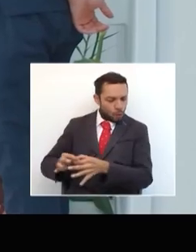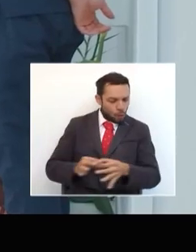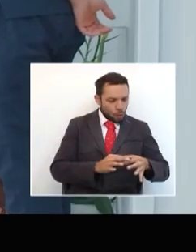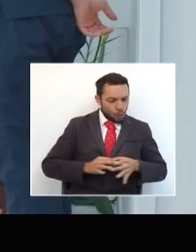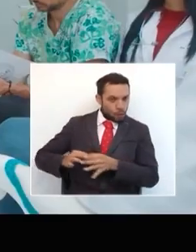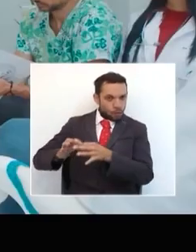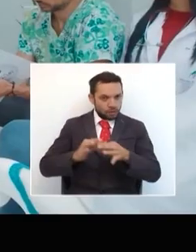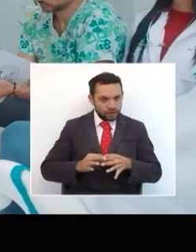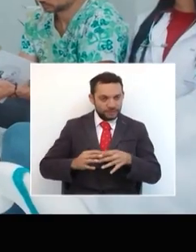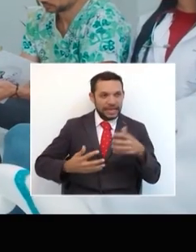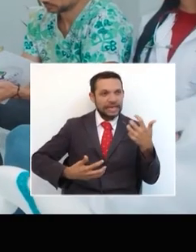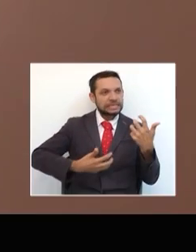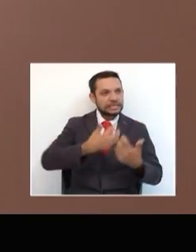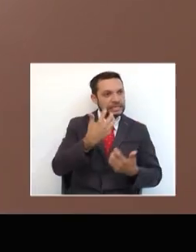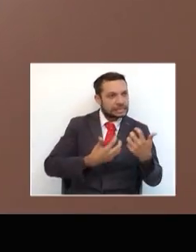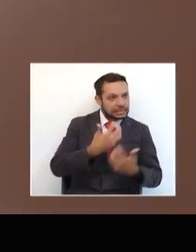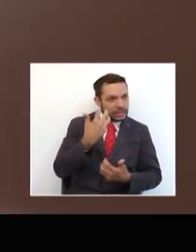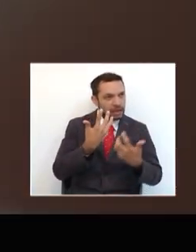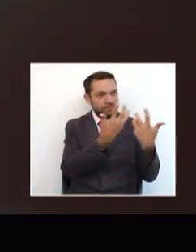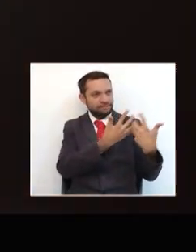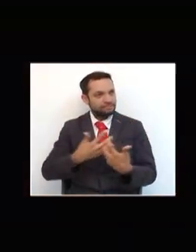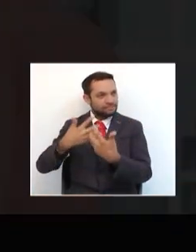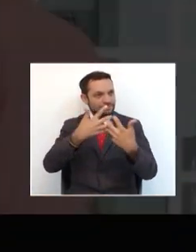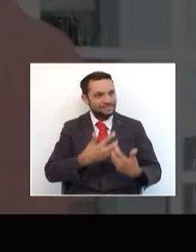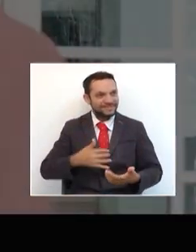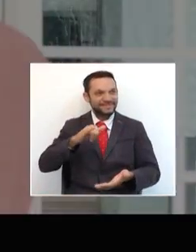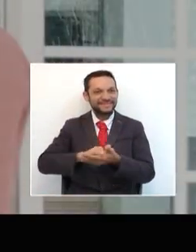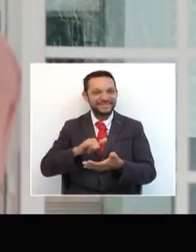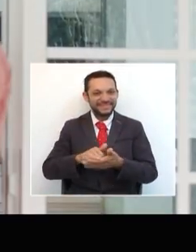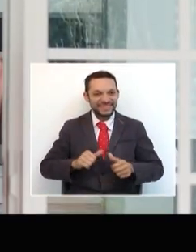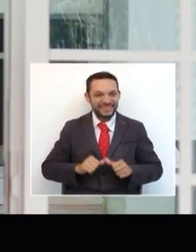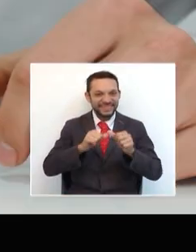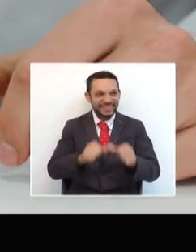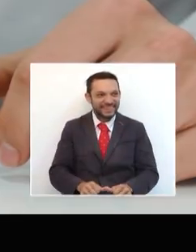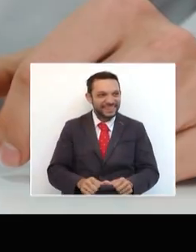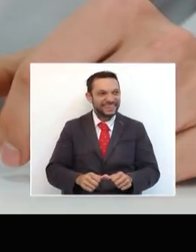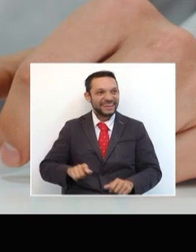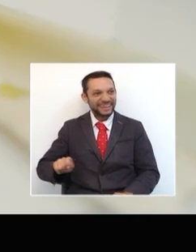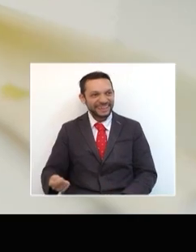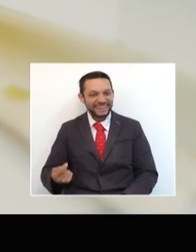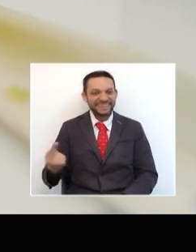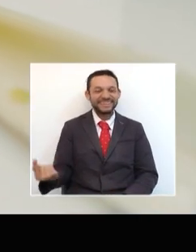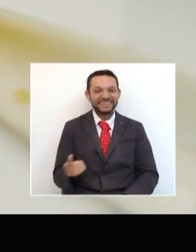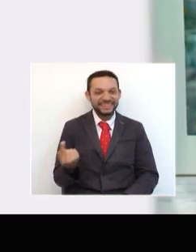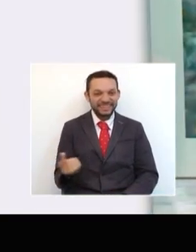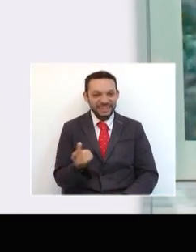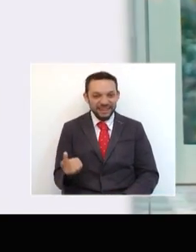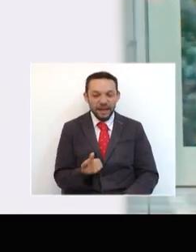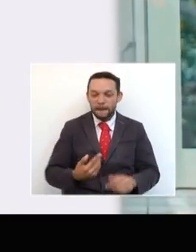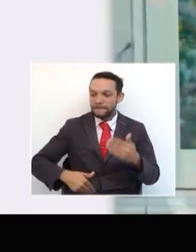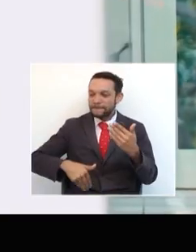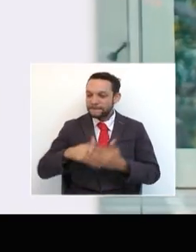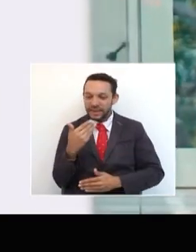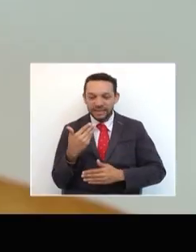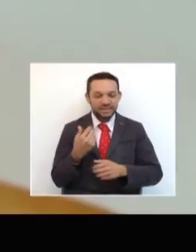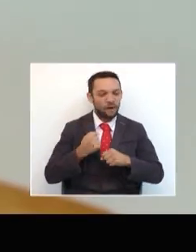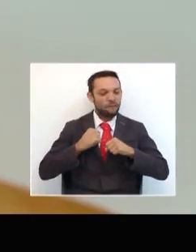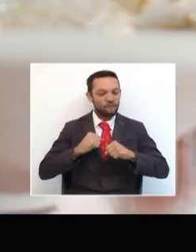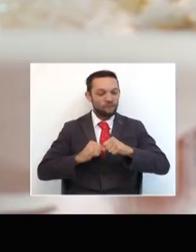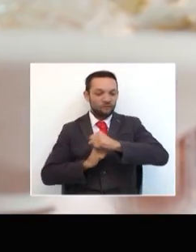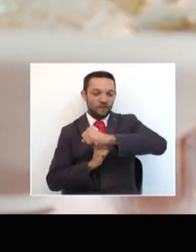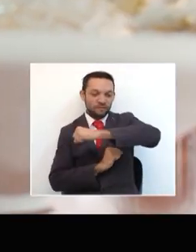la comida sucede lo mismo. Cuando yo realizo un batido, estoy haciendo una sinergia de unas